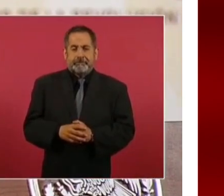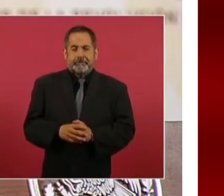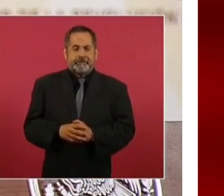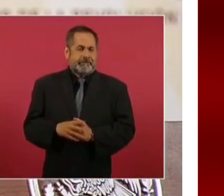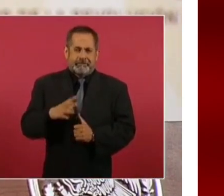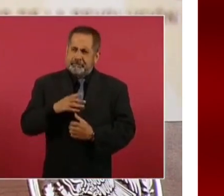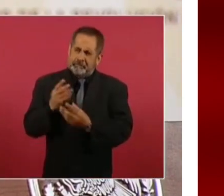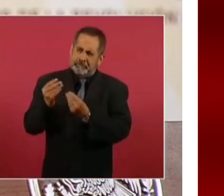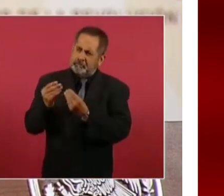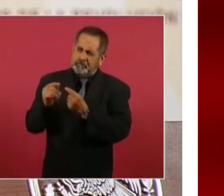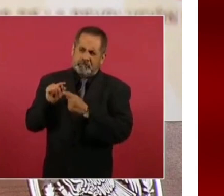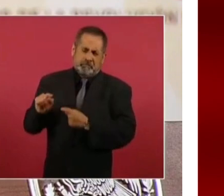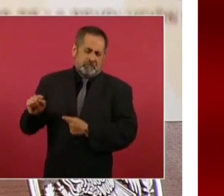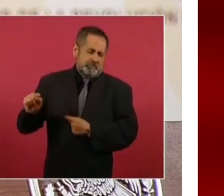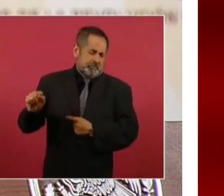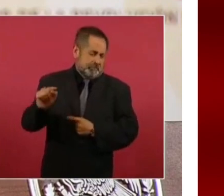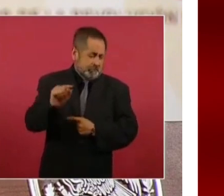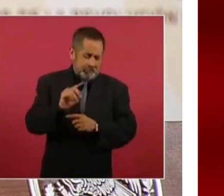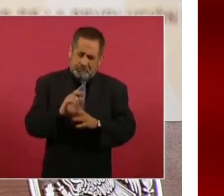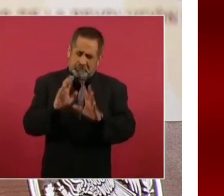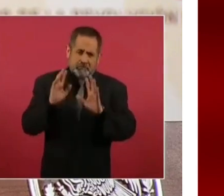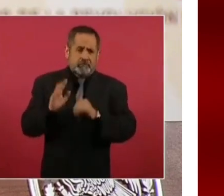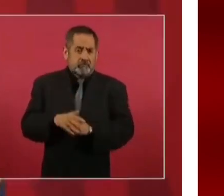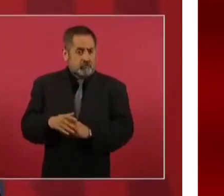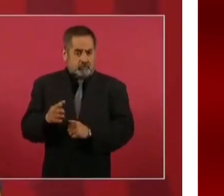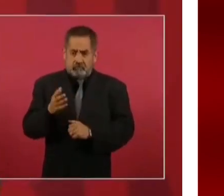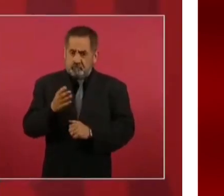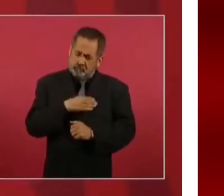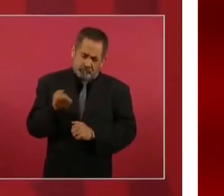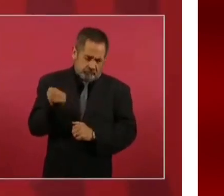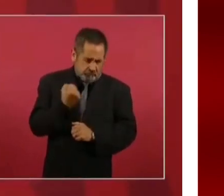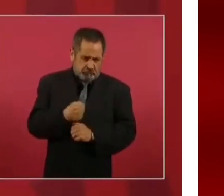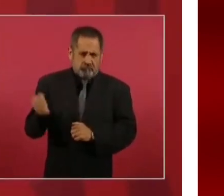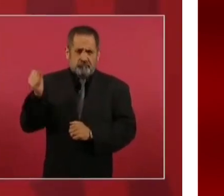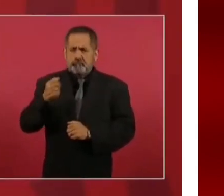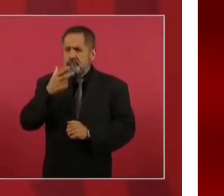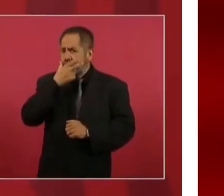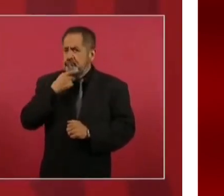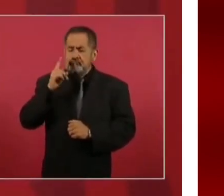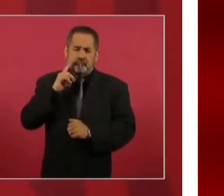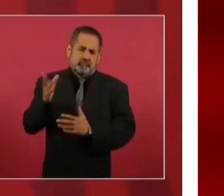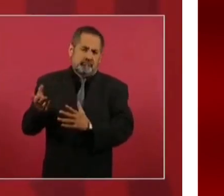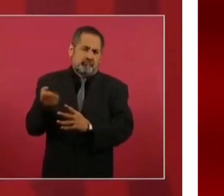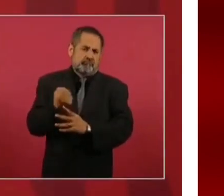Hay muchos y muy buenos, mujeres y hombres,